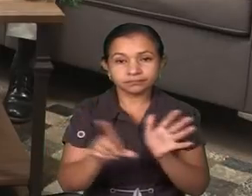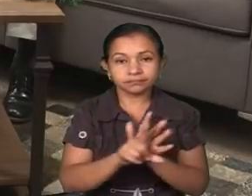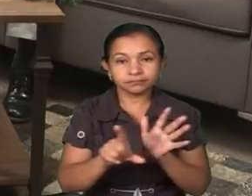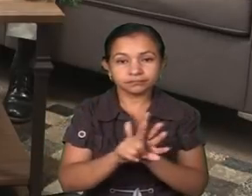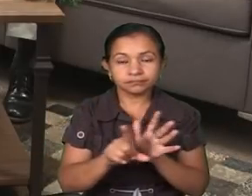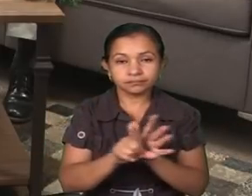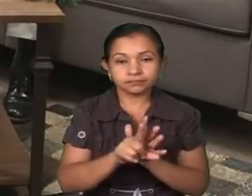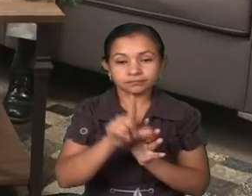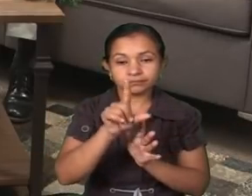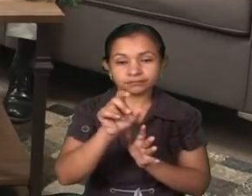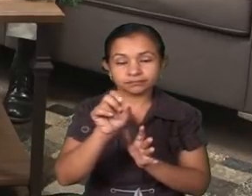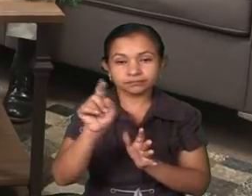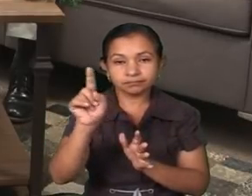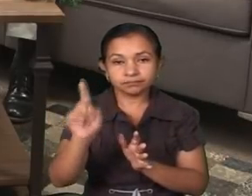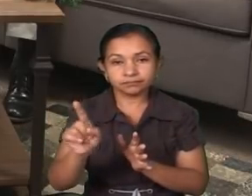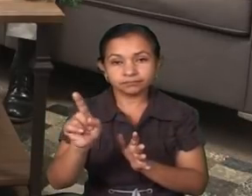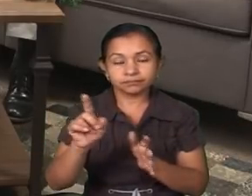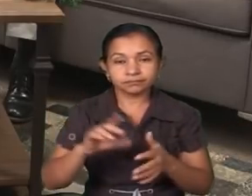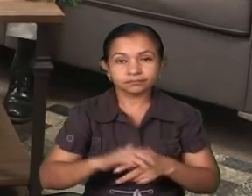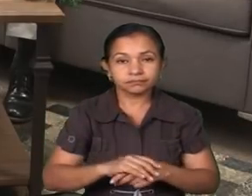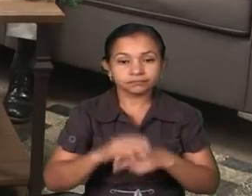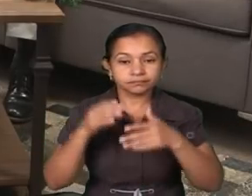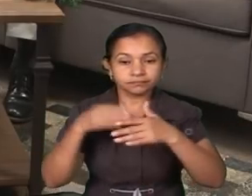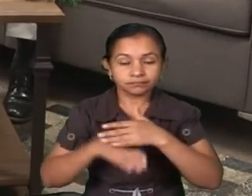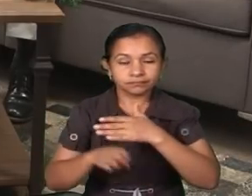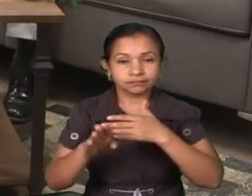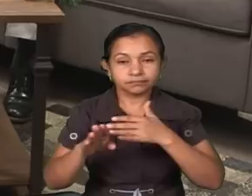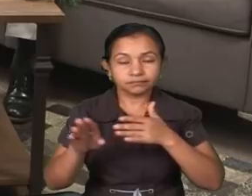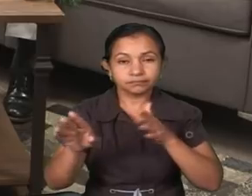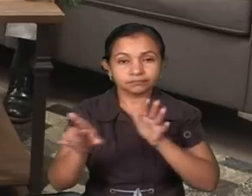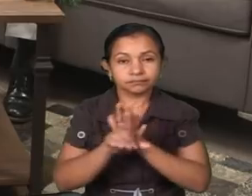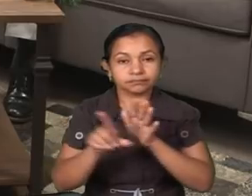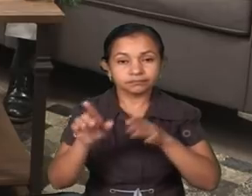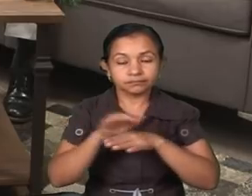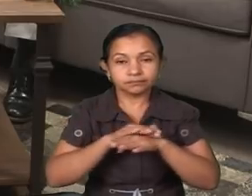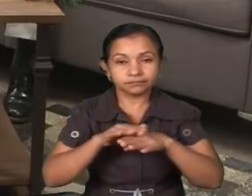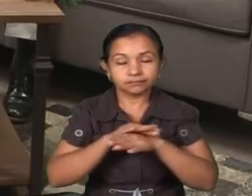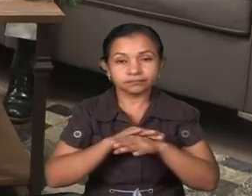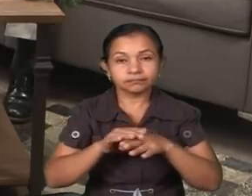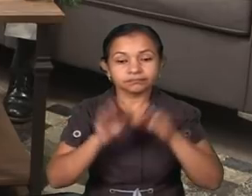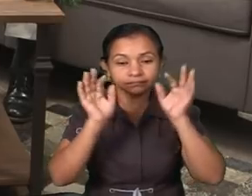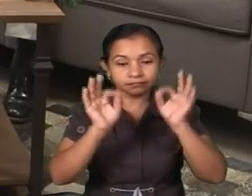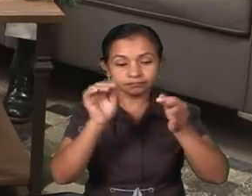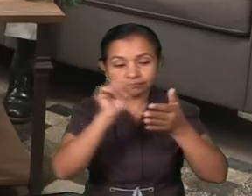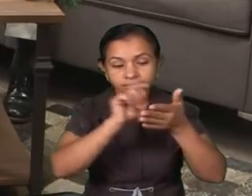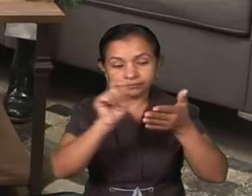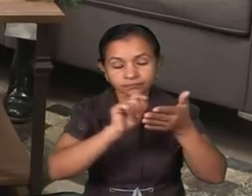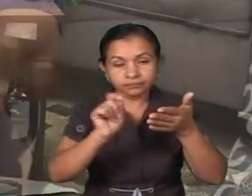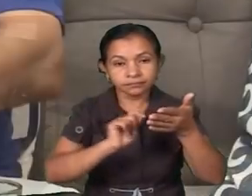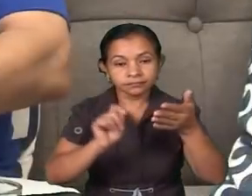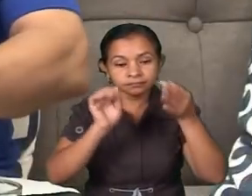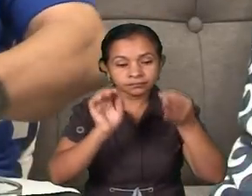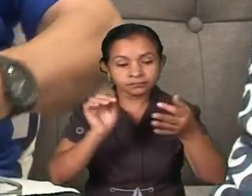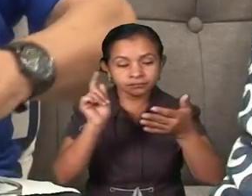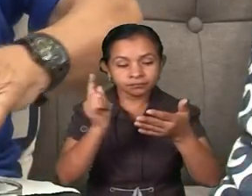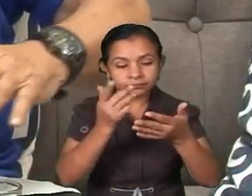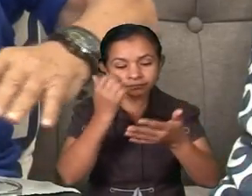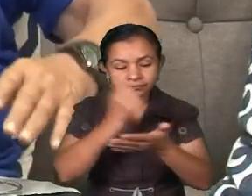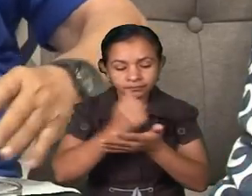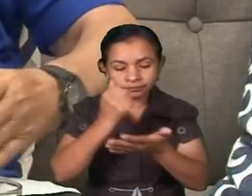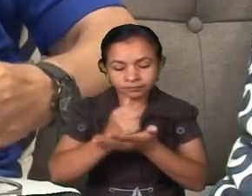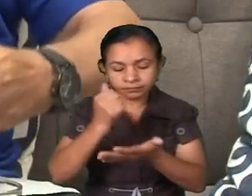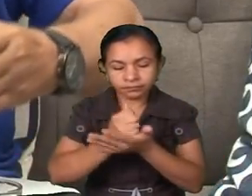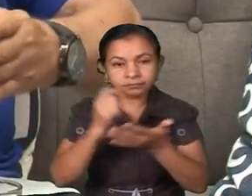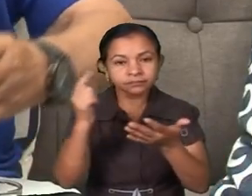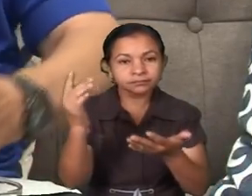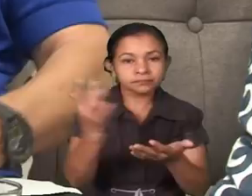de entrar 101 a Estados Unidos legalmente, exacto, llenando todos los requisitos legales, con sellos, esto, aquel,